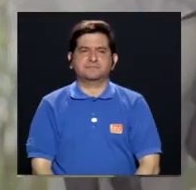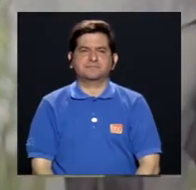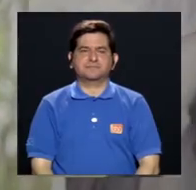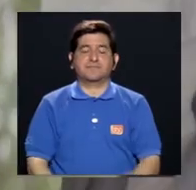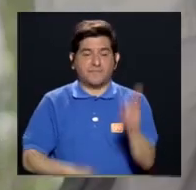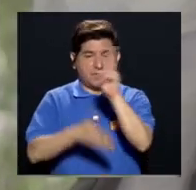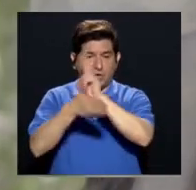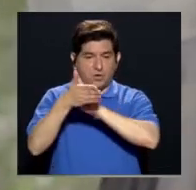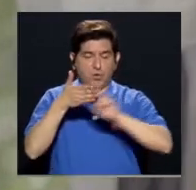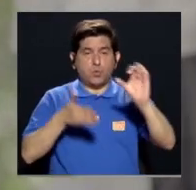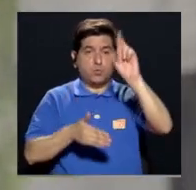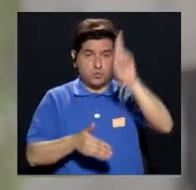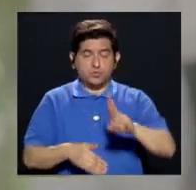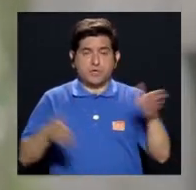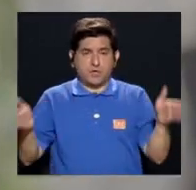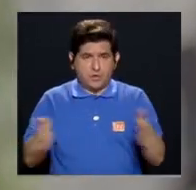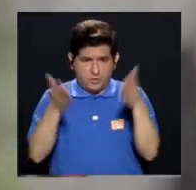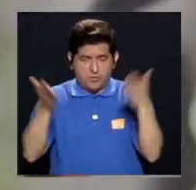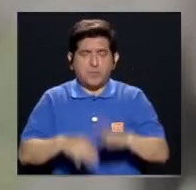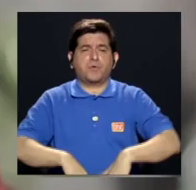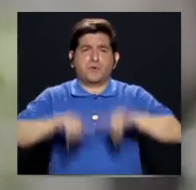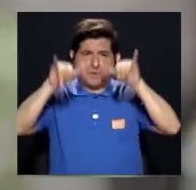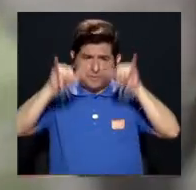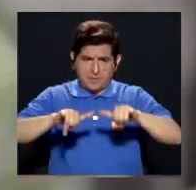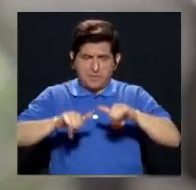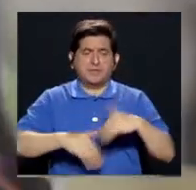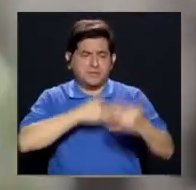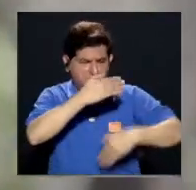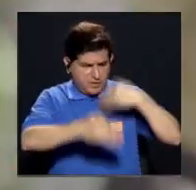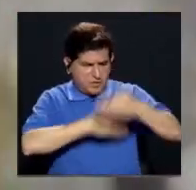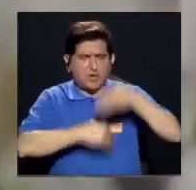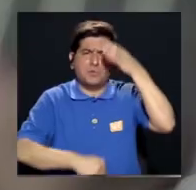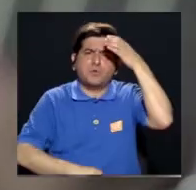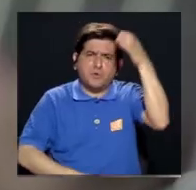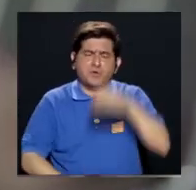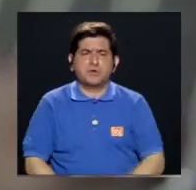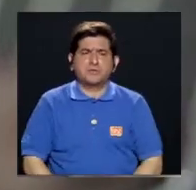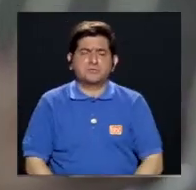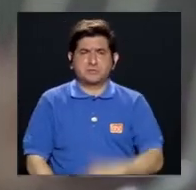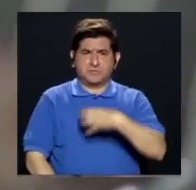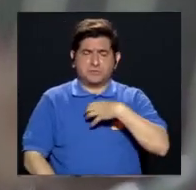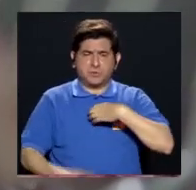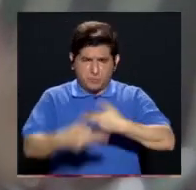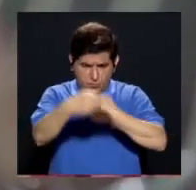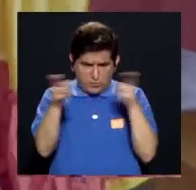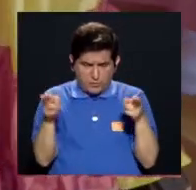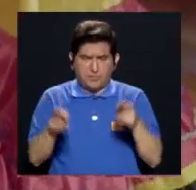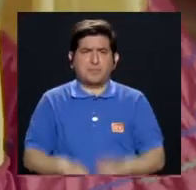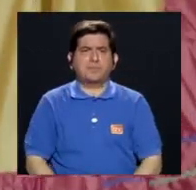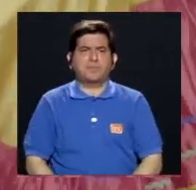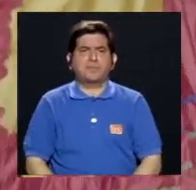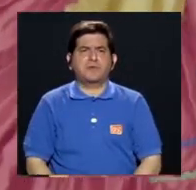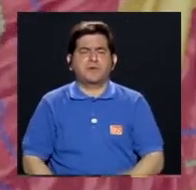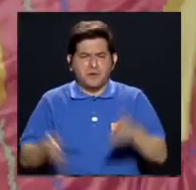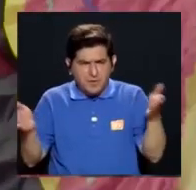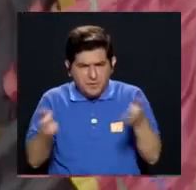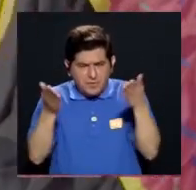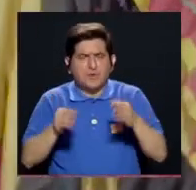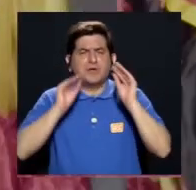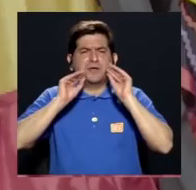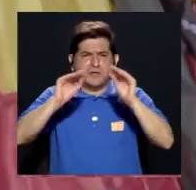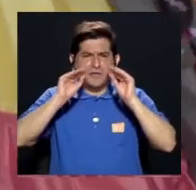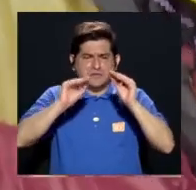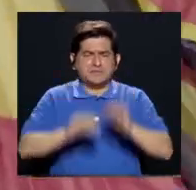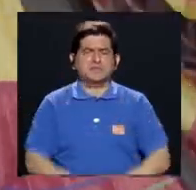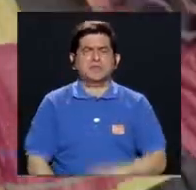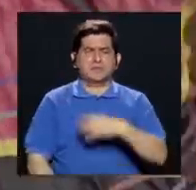La Universidad de Costa Rica promueve la conservación de los procesos culturales de nuestras regiones con la revitalización y la